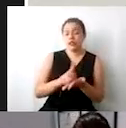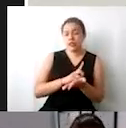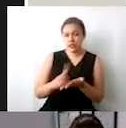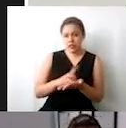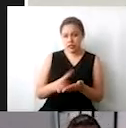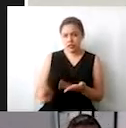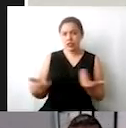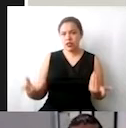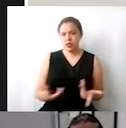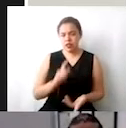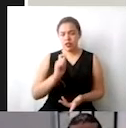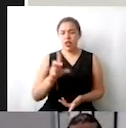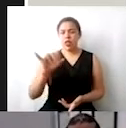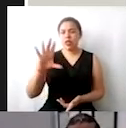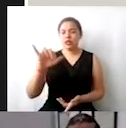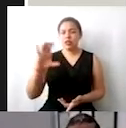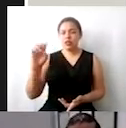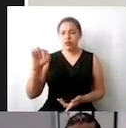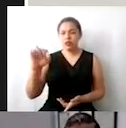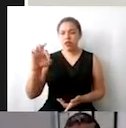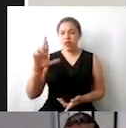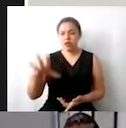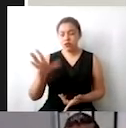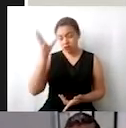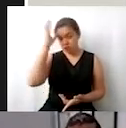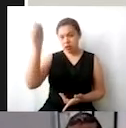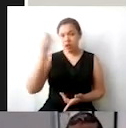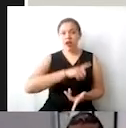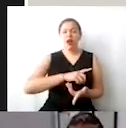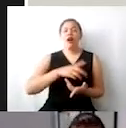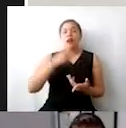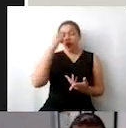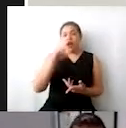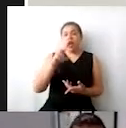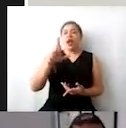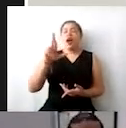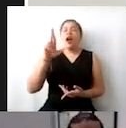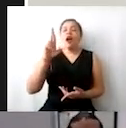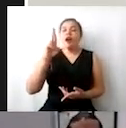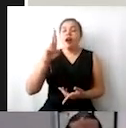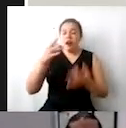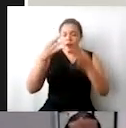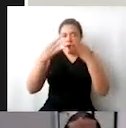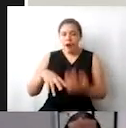disposición? Bueno, dentro de las definiciones que nos da la Real Academia Española,